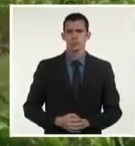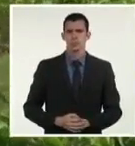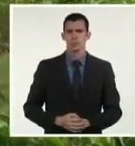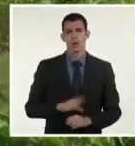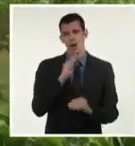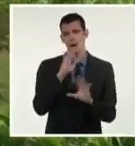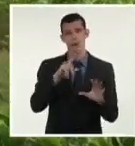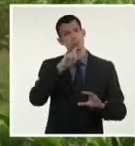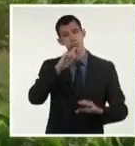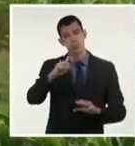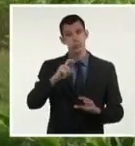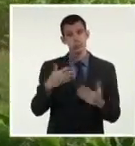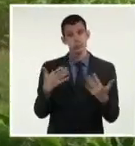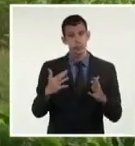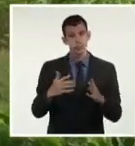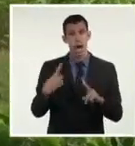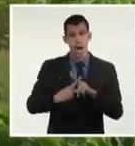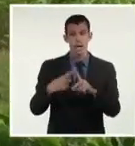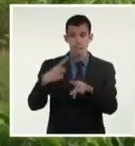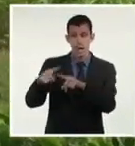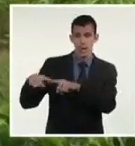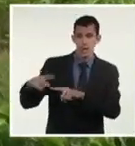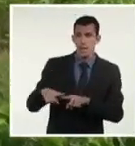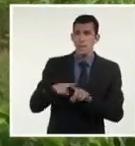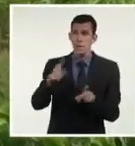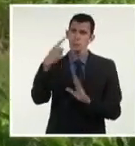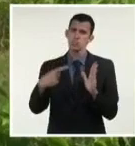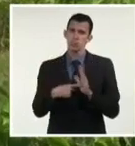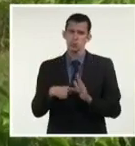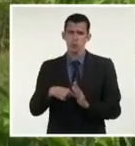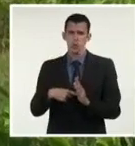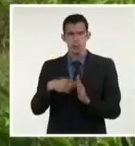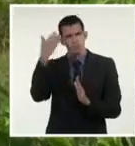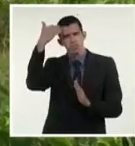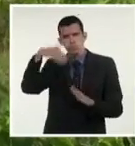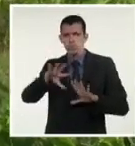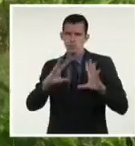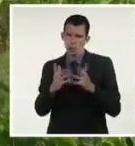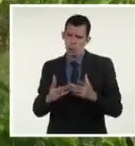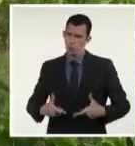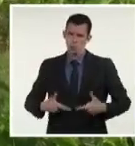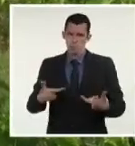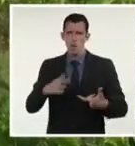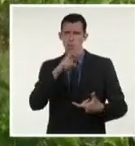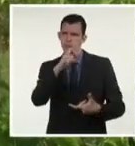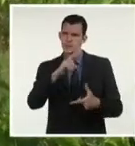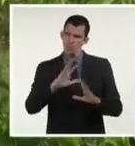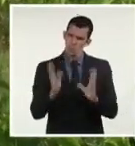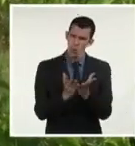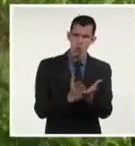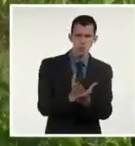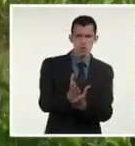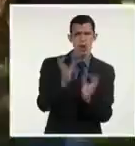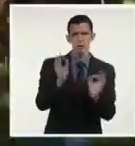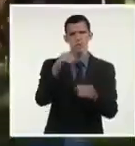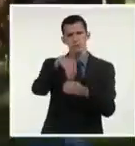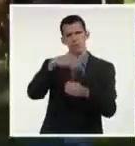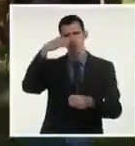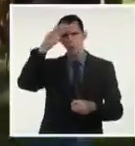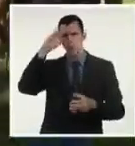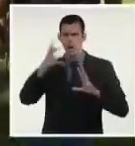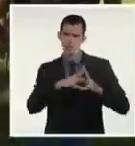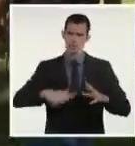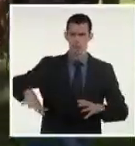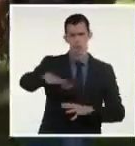tanto, creciéndose al frente de todas las adversidades, pero llevando adelante y construyendo nuestro país, ese país que todos queremos.